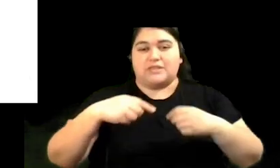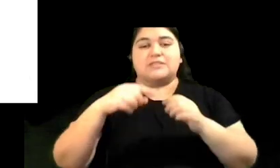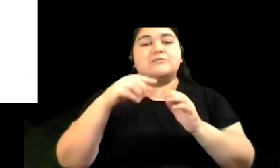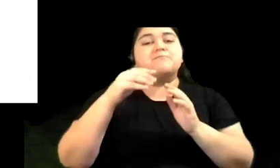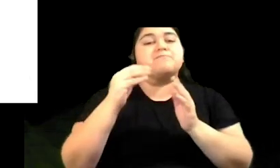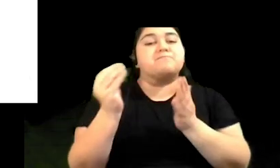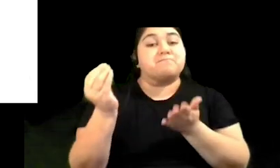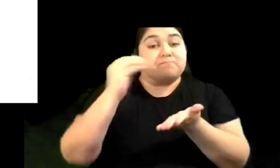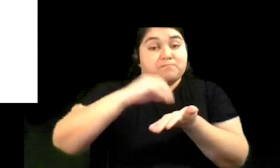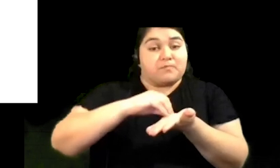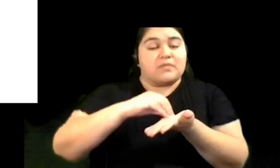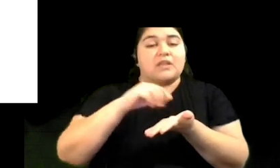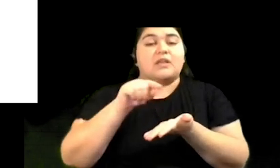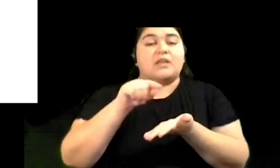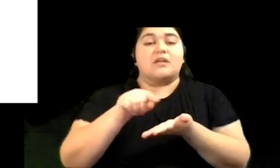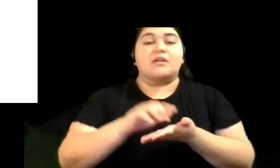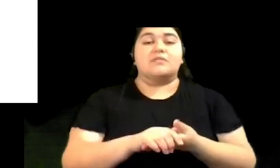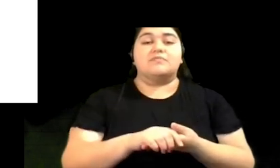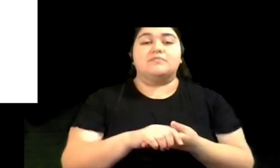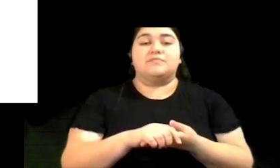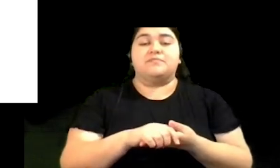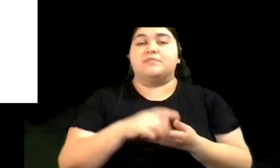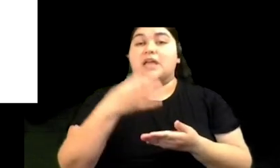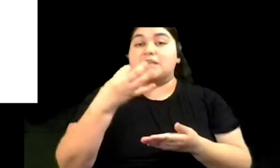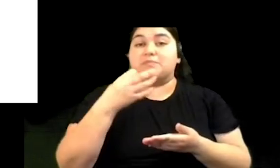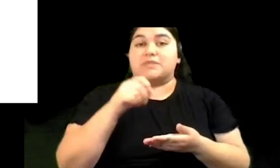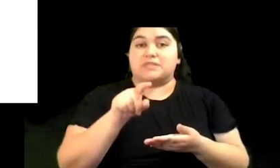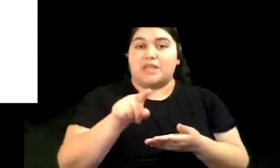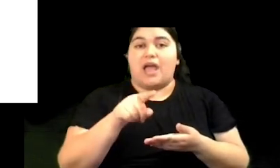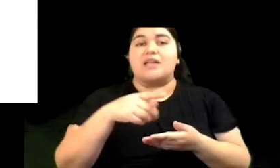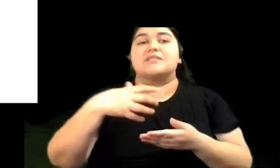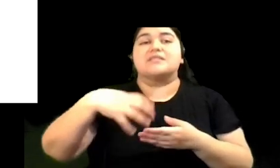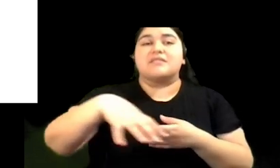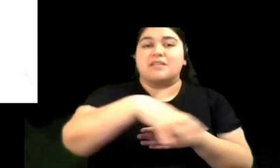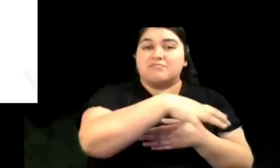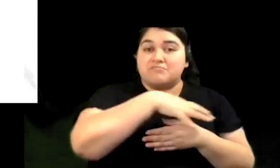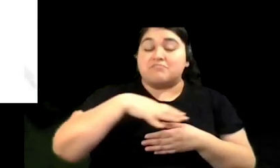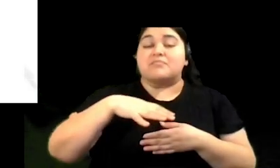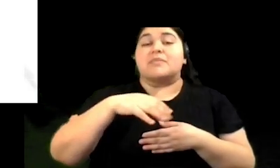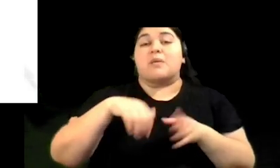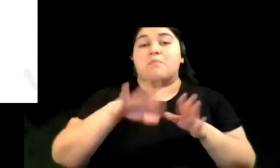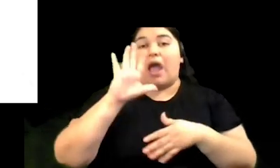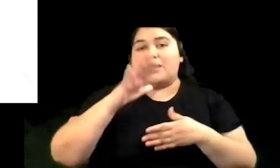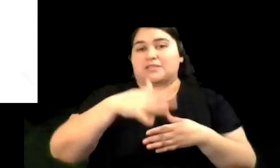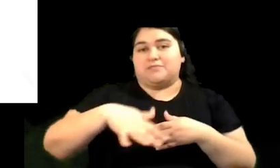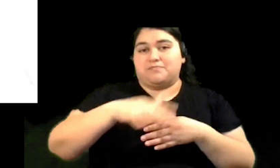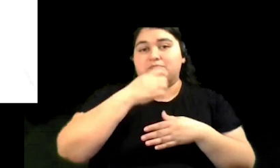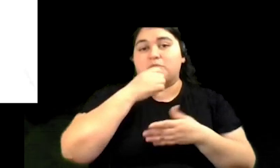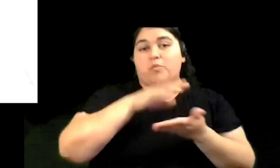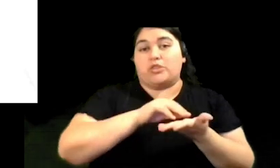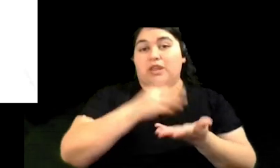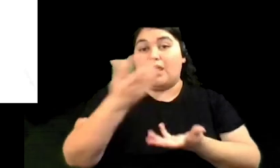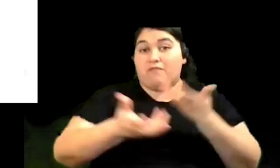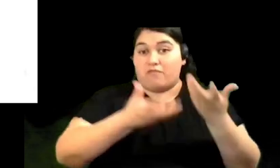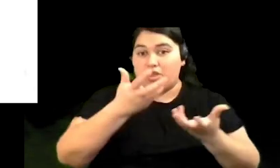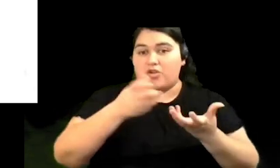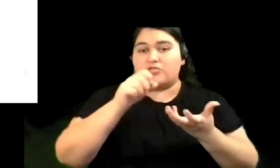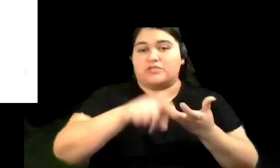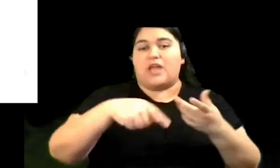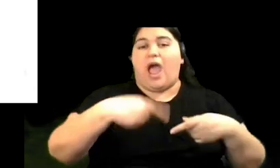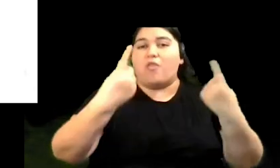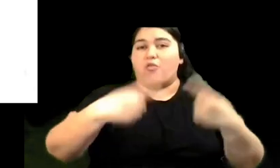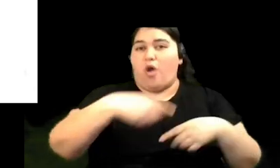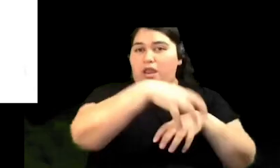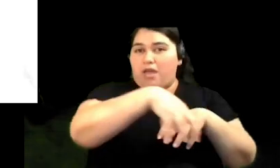en este caso, también originadas en áreas francas de territorios aduaneros, como Tierra del Fuego. ¿Qué pasa